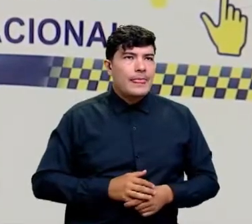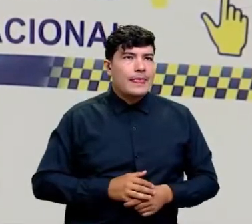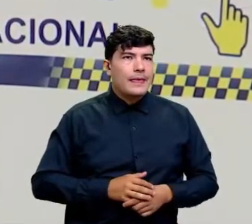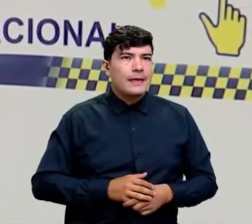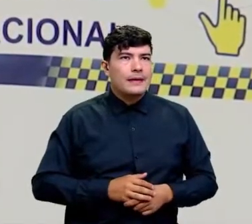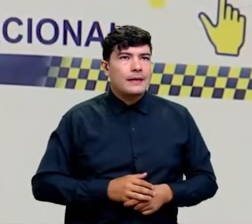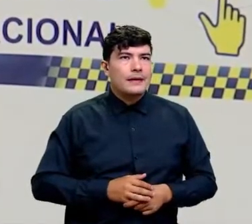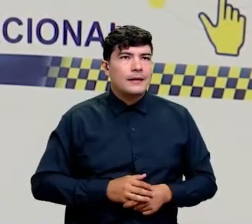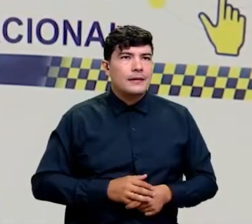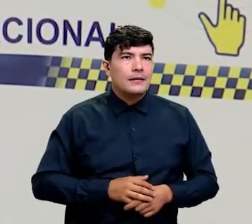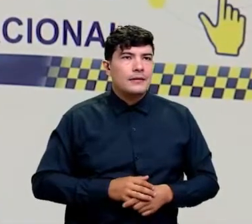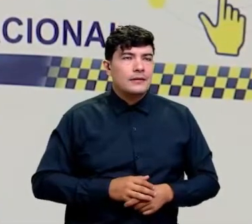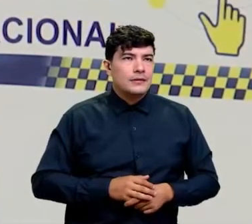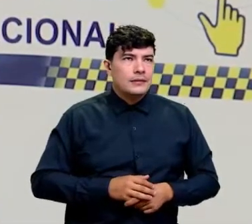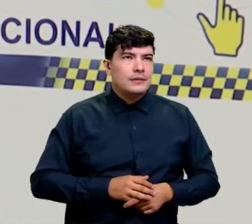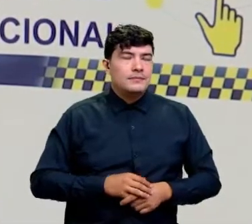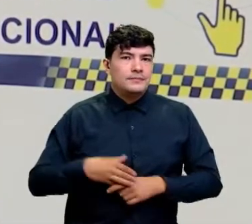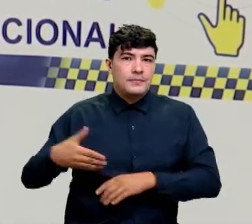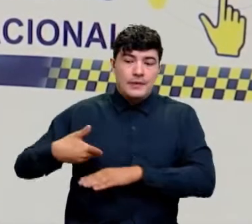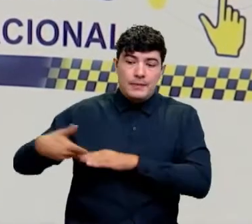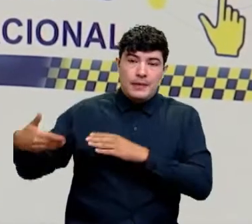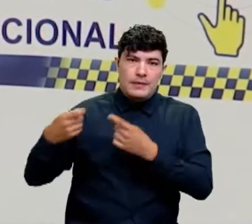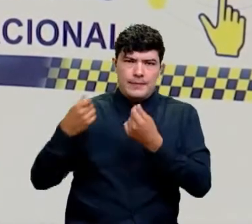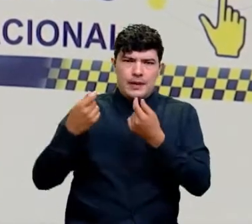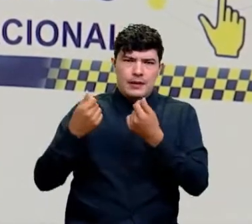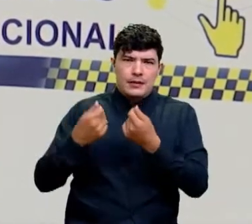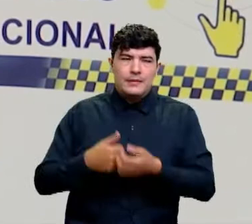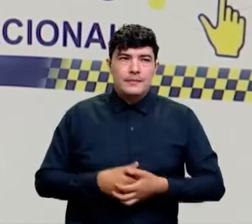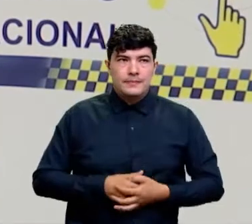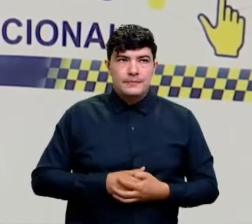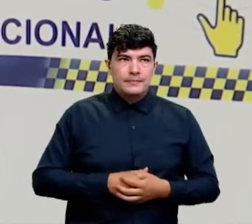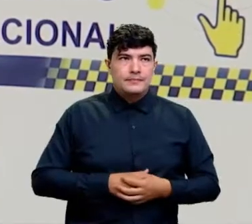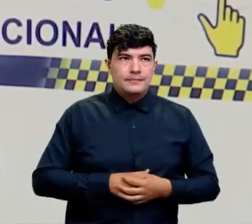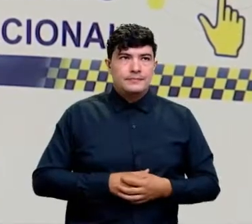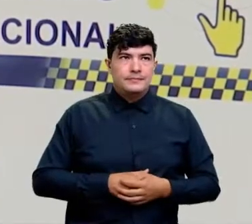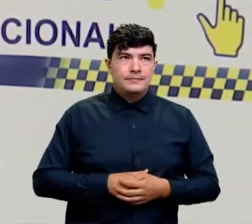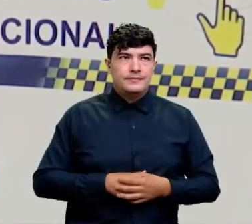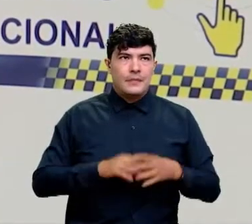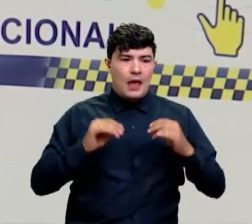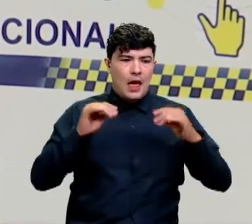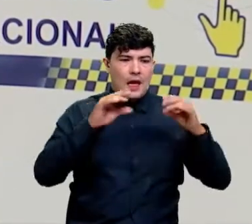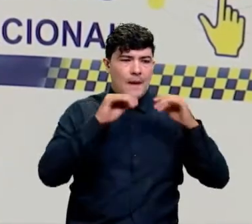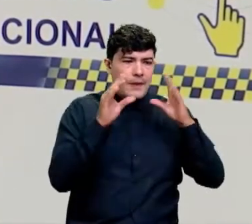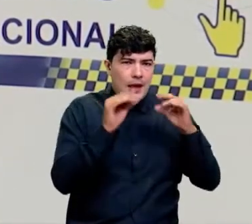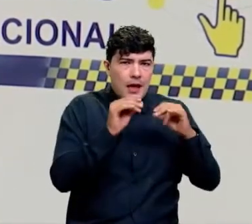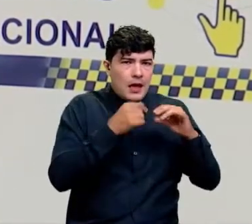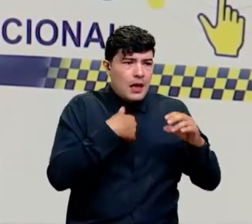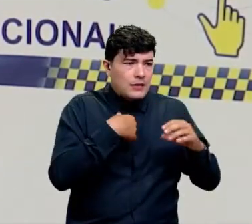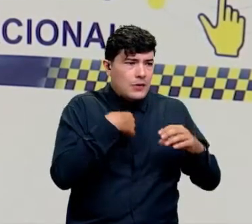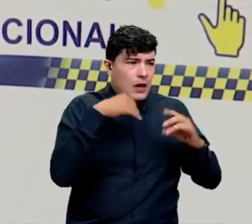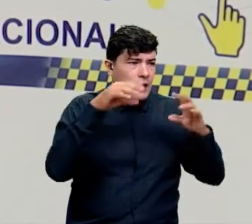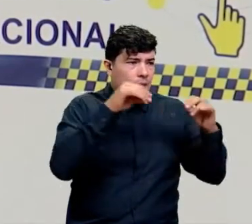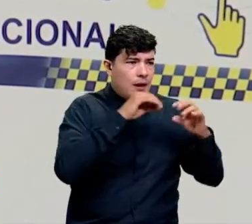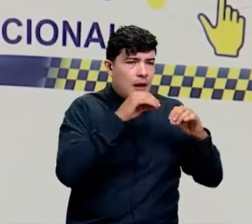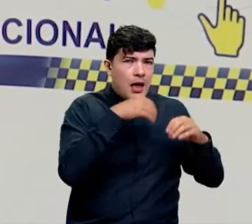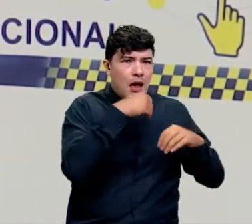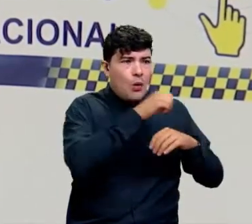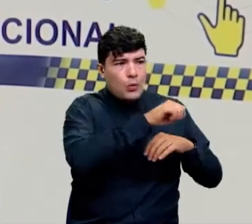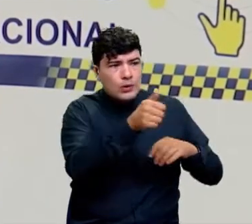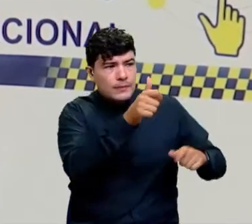Entonces, ahí me pidió la plata, que no hablara con nadie, que no hiciera nada, porque